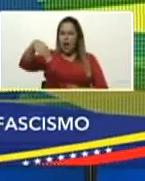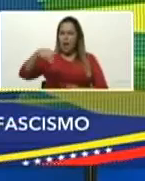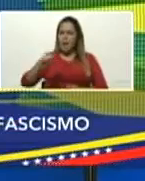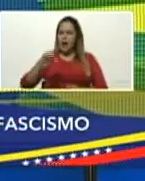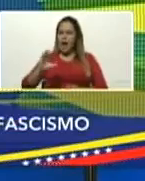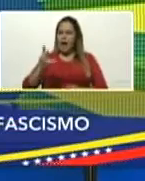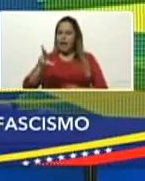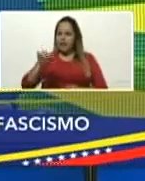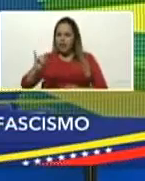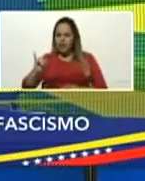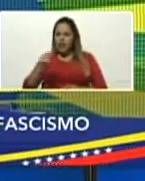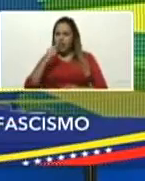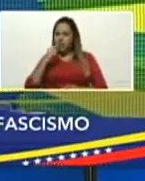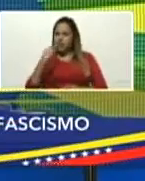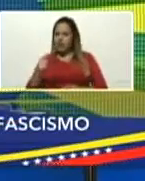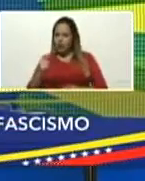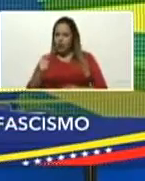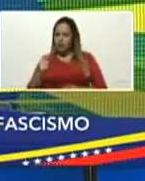declaró